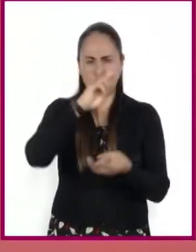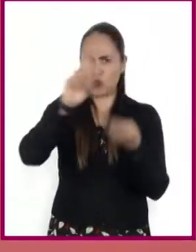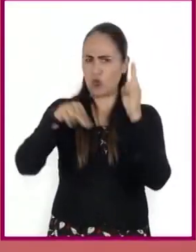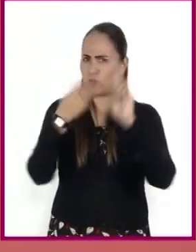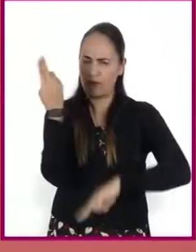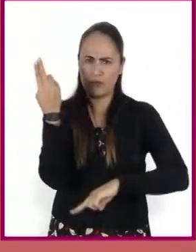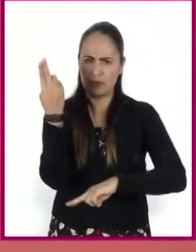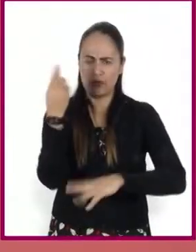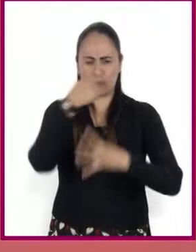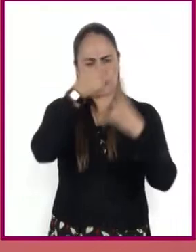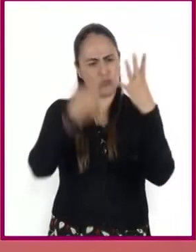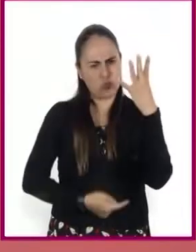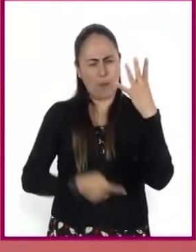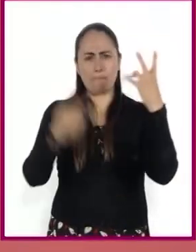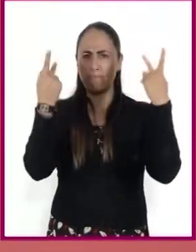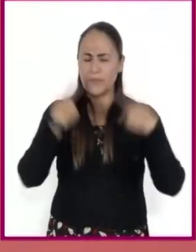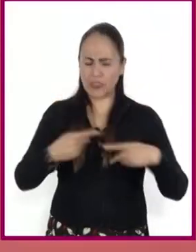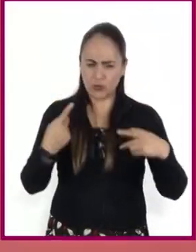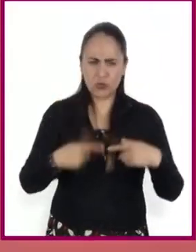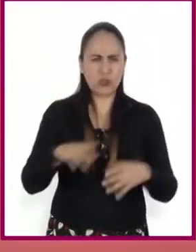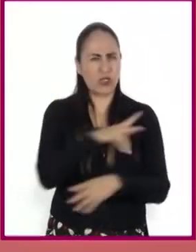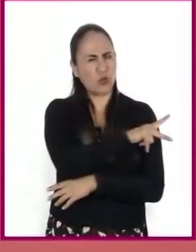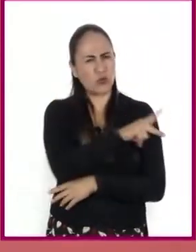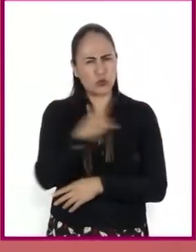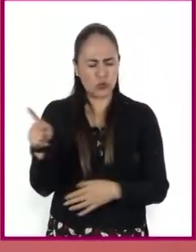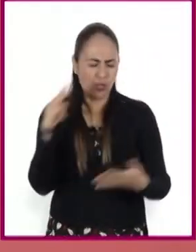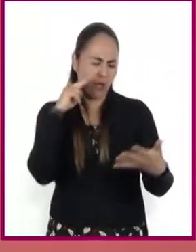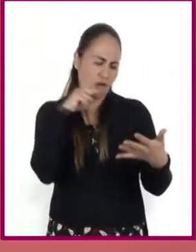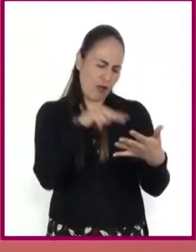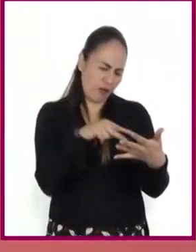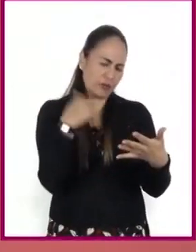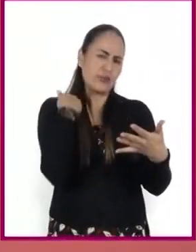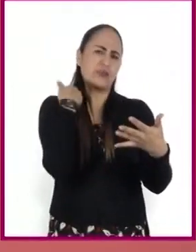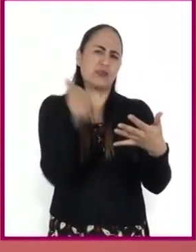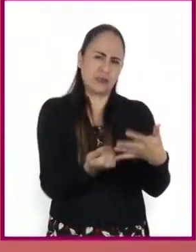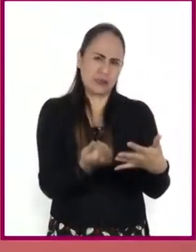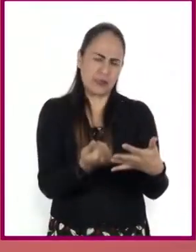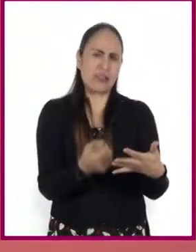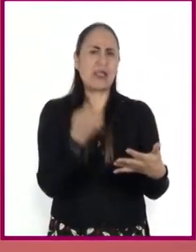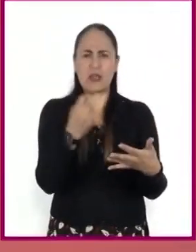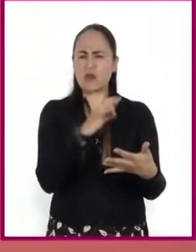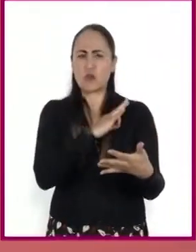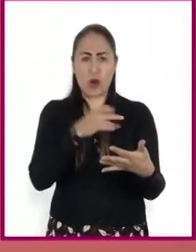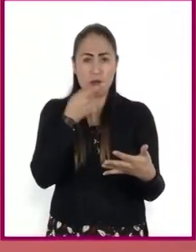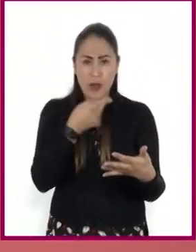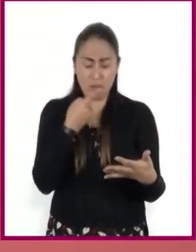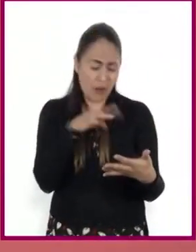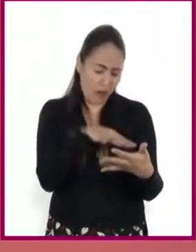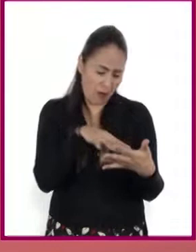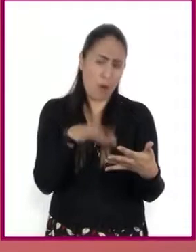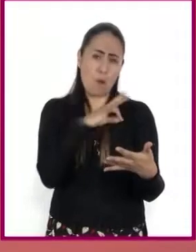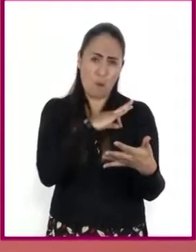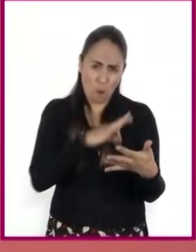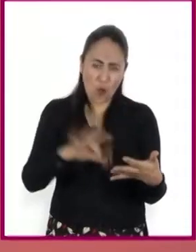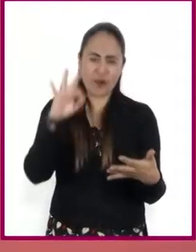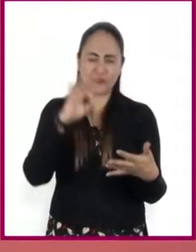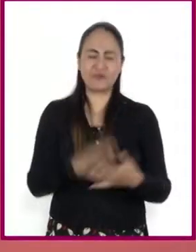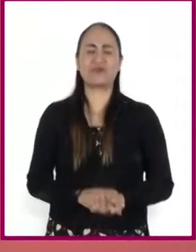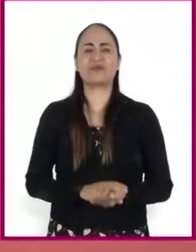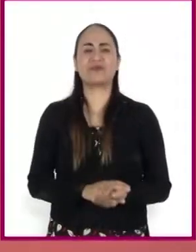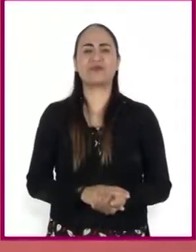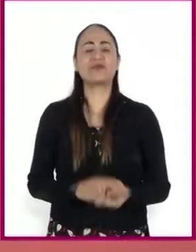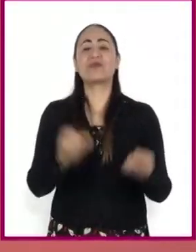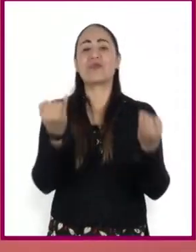decir, son comprendidas por todas las personas que son capaces de expresarse verbalmente. Es importante mencionar que